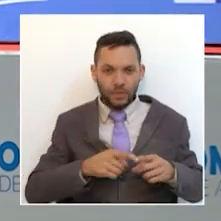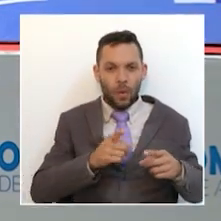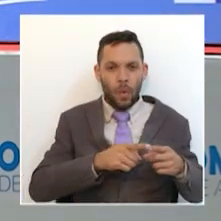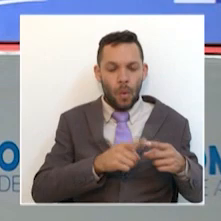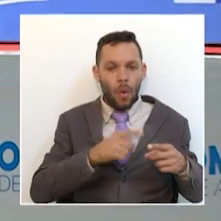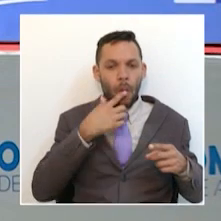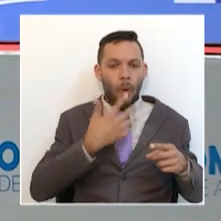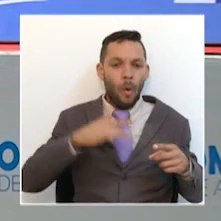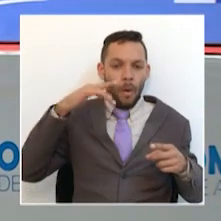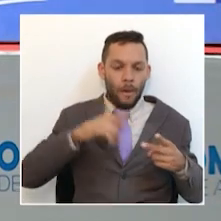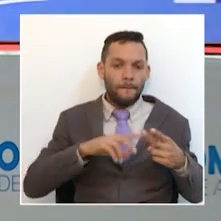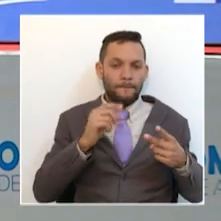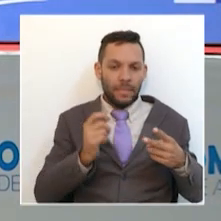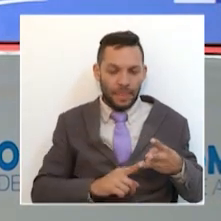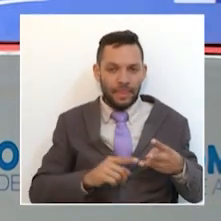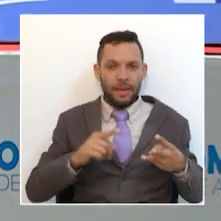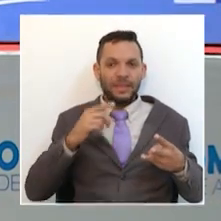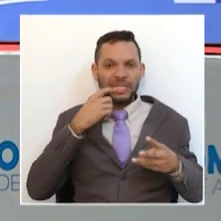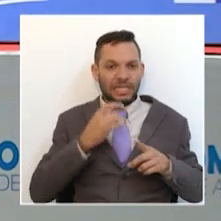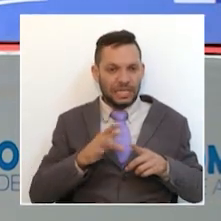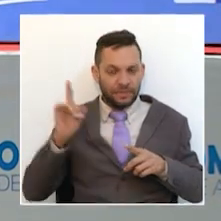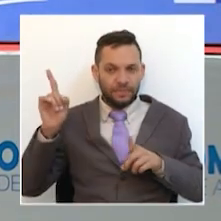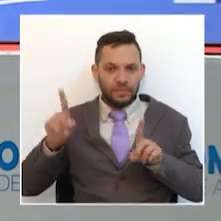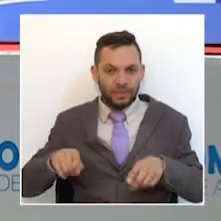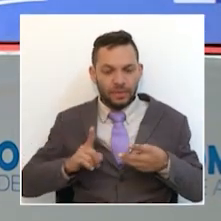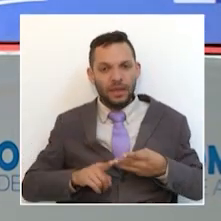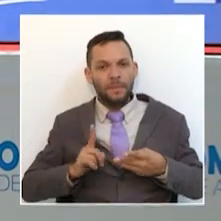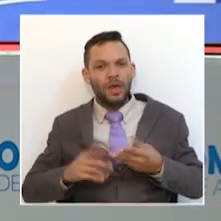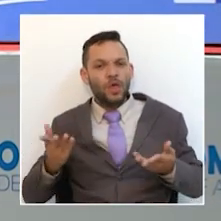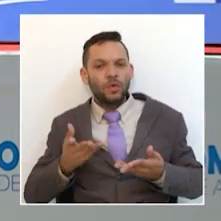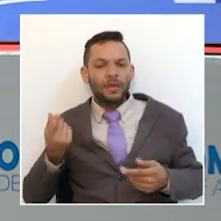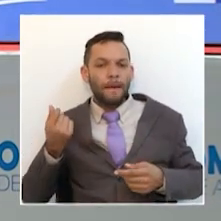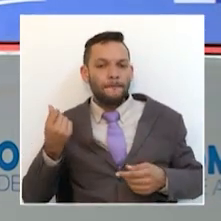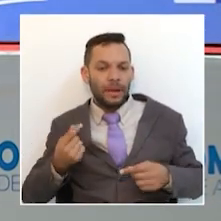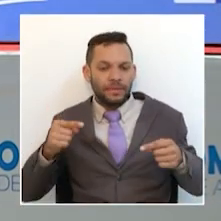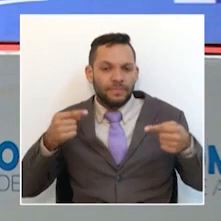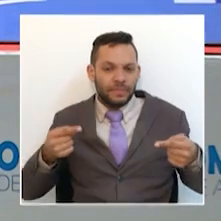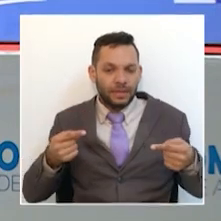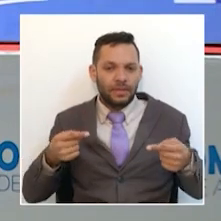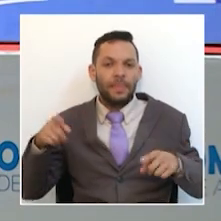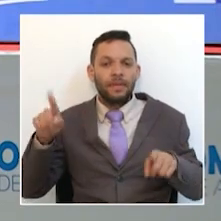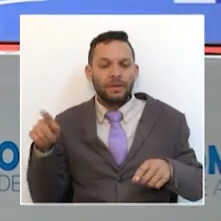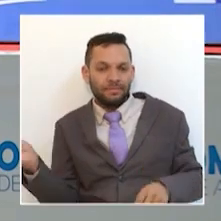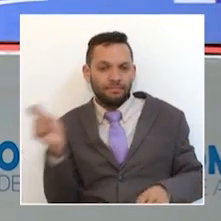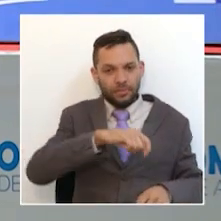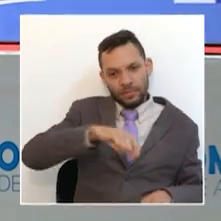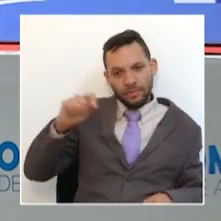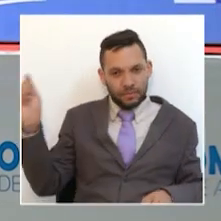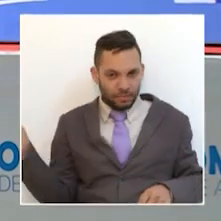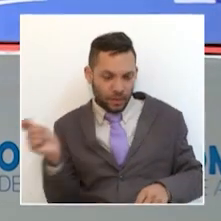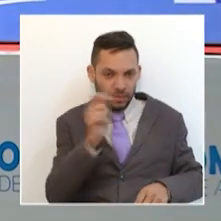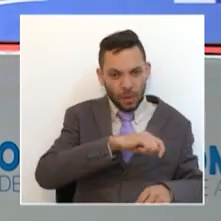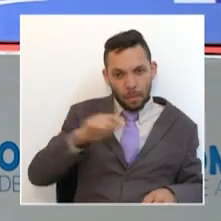bronce en el ciclomontañismo en la ciudad de Cali. También hubo plata en dobles mixto para Risaralda en el tenis. Mañana es Trubay, si no se varía